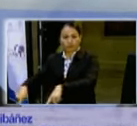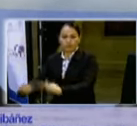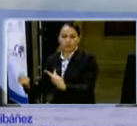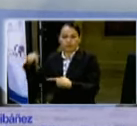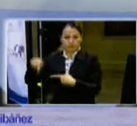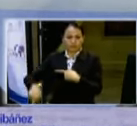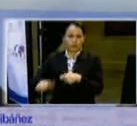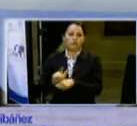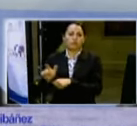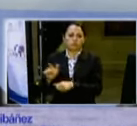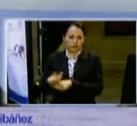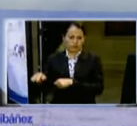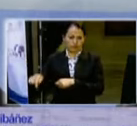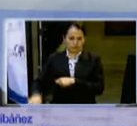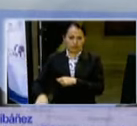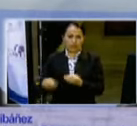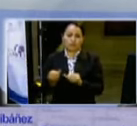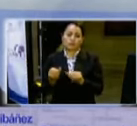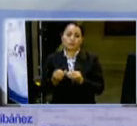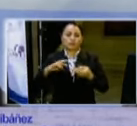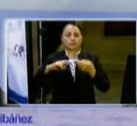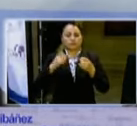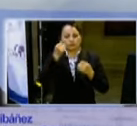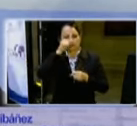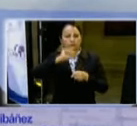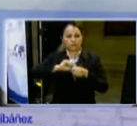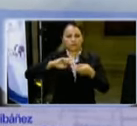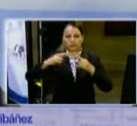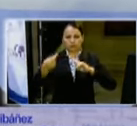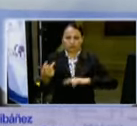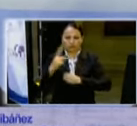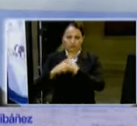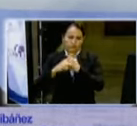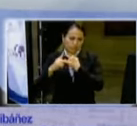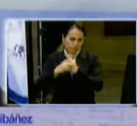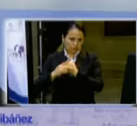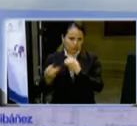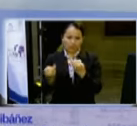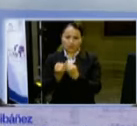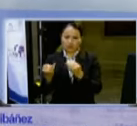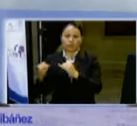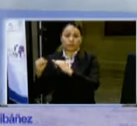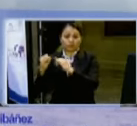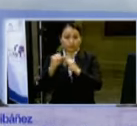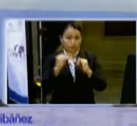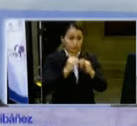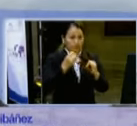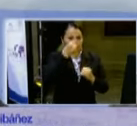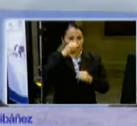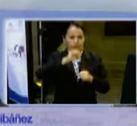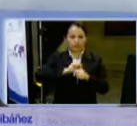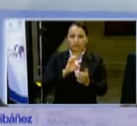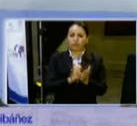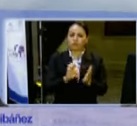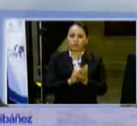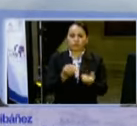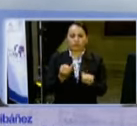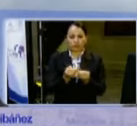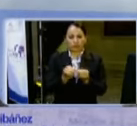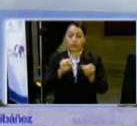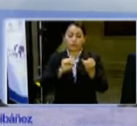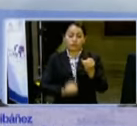economía. En este sentido, la Secretaría de Relaciones Exteriores y otras dependencias involucradas, como la Secretaría de Economía, tendrían que estar atendiendo también el